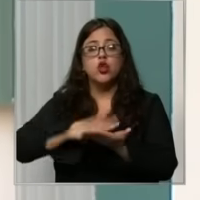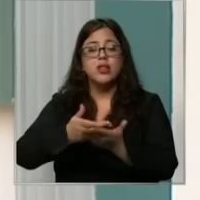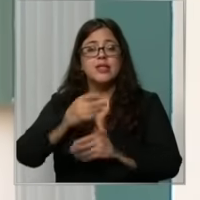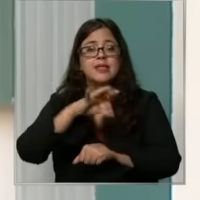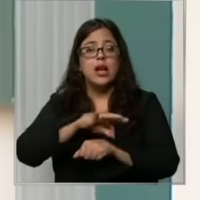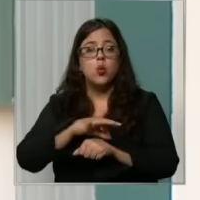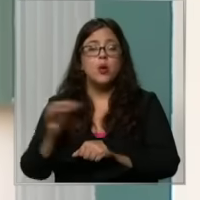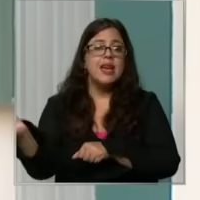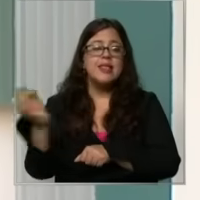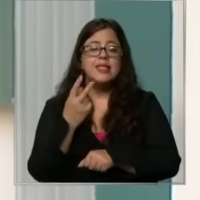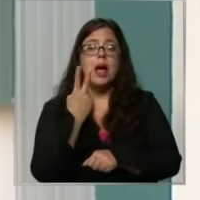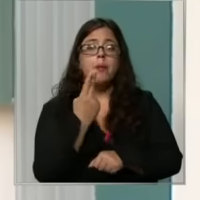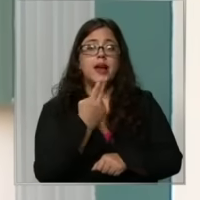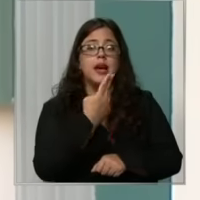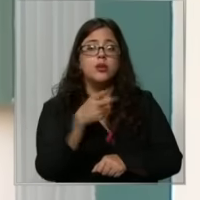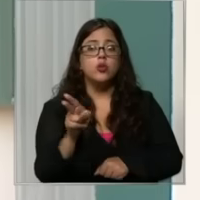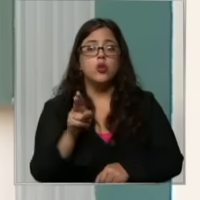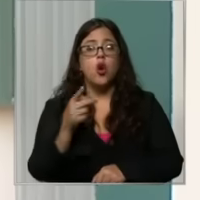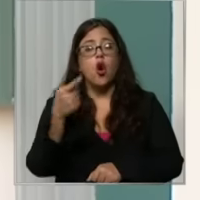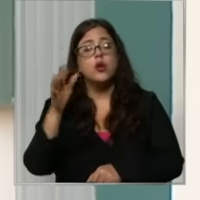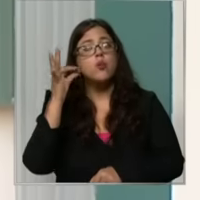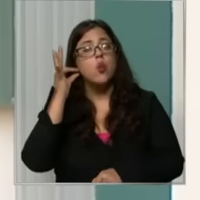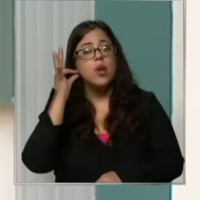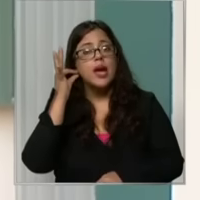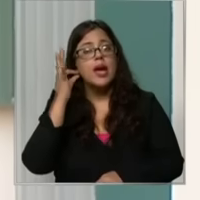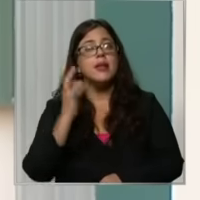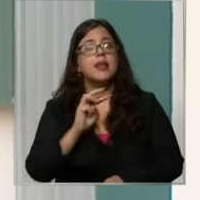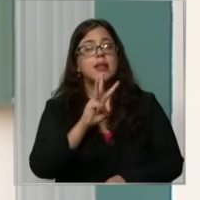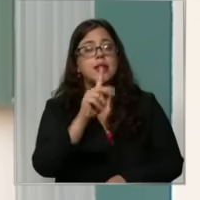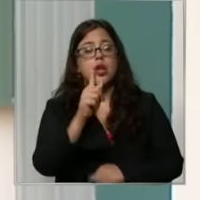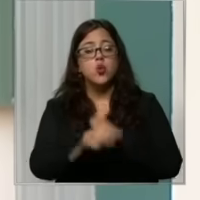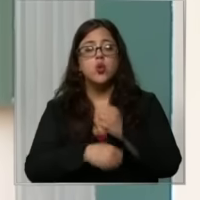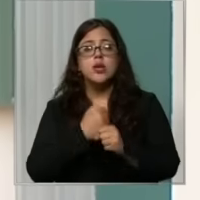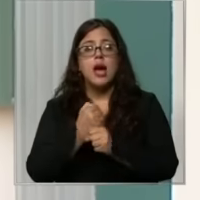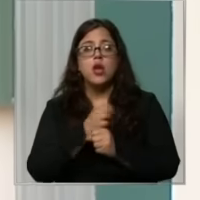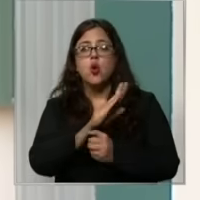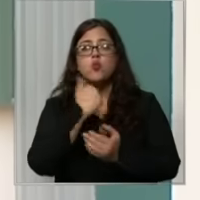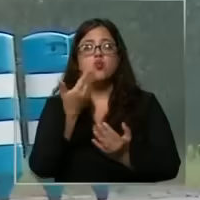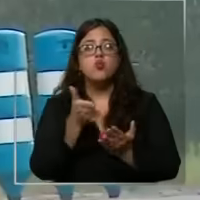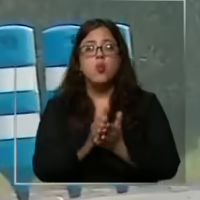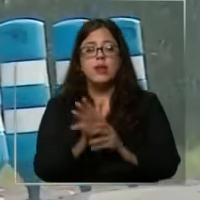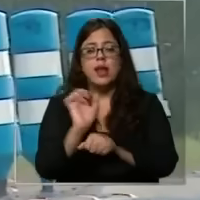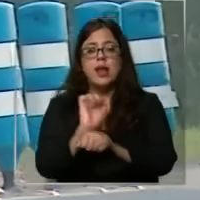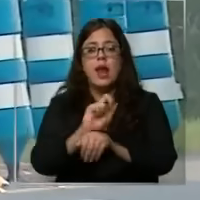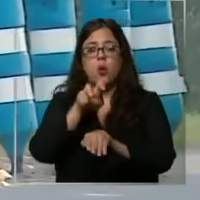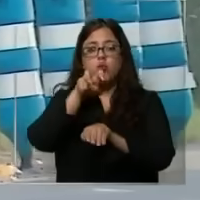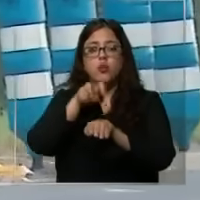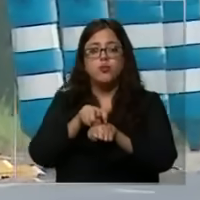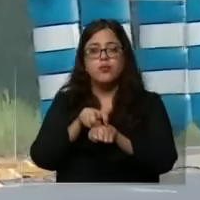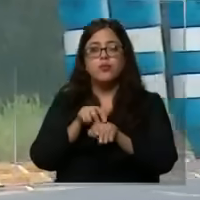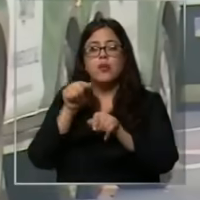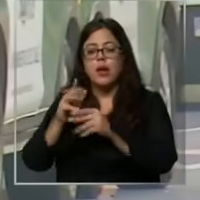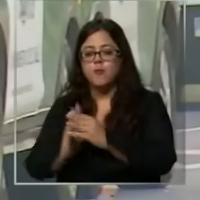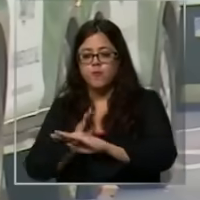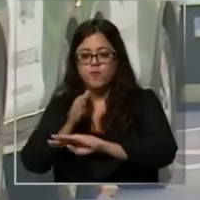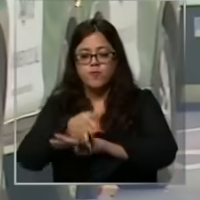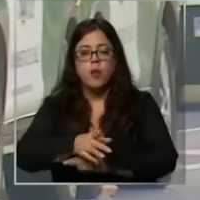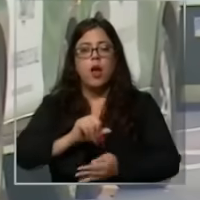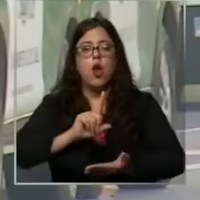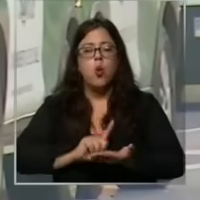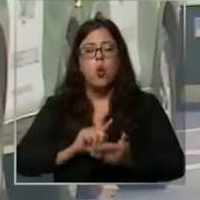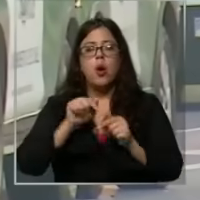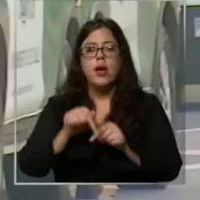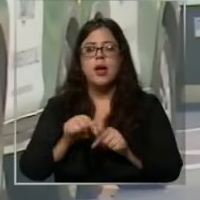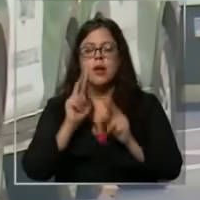que su pareja, otra femenina de 31 años, se encontraba fallecida en el vehículo. Se concurrió al sitio del suceso y